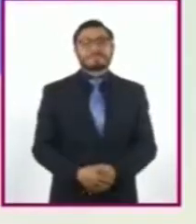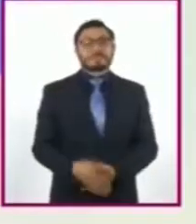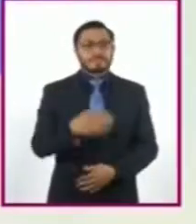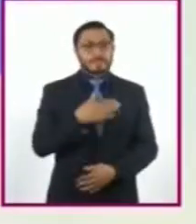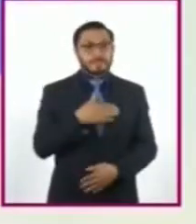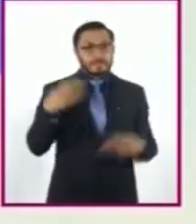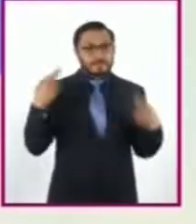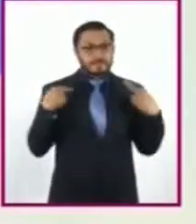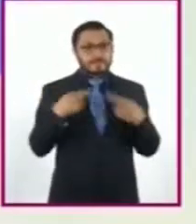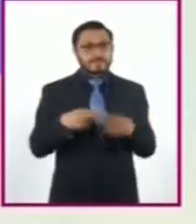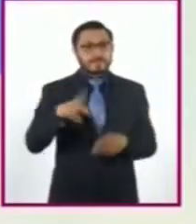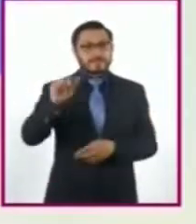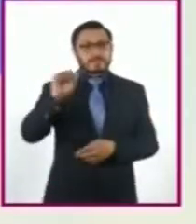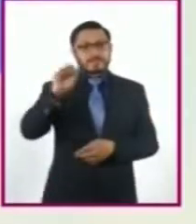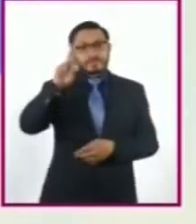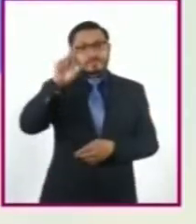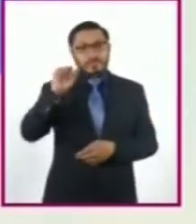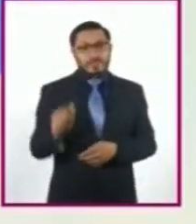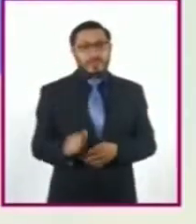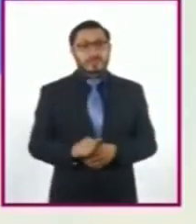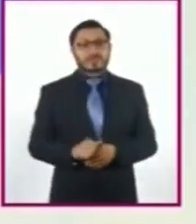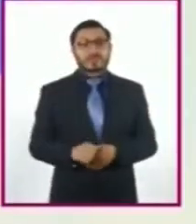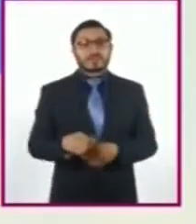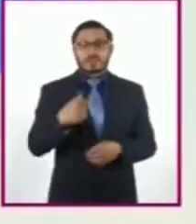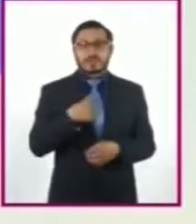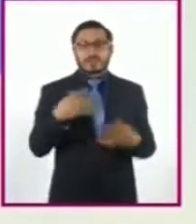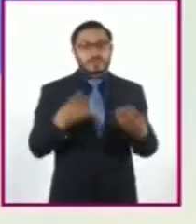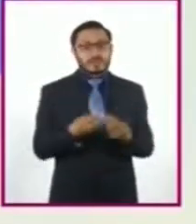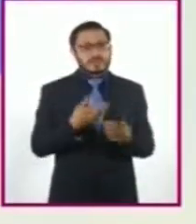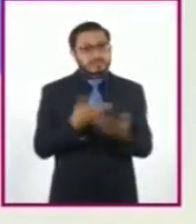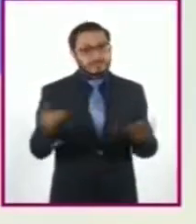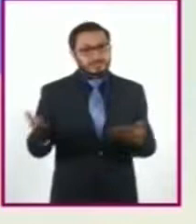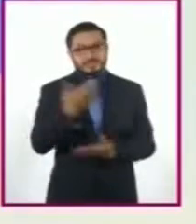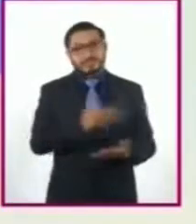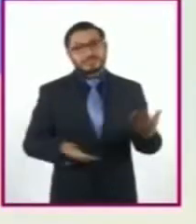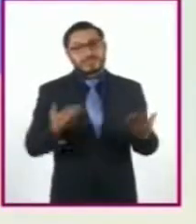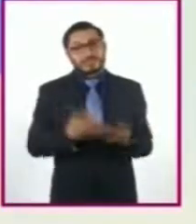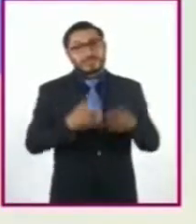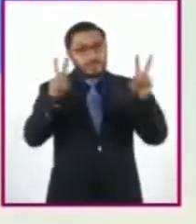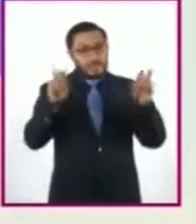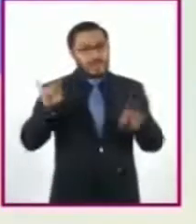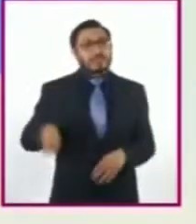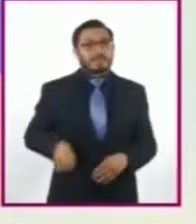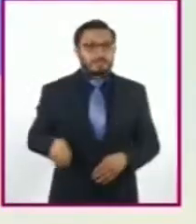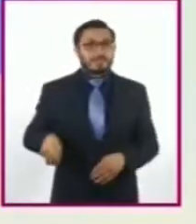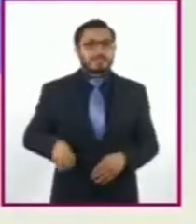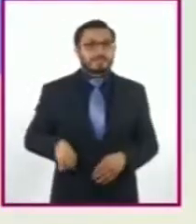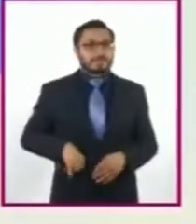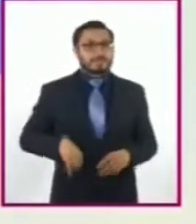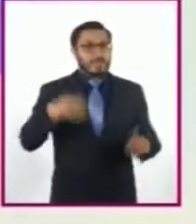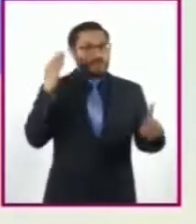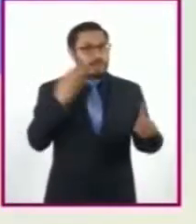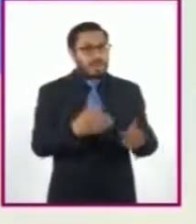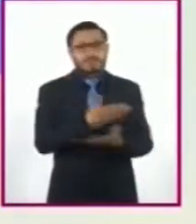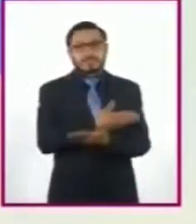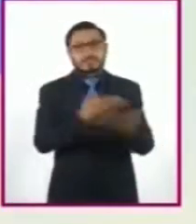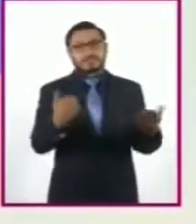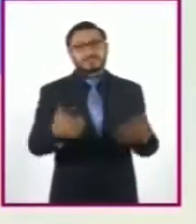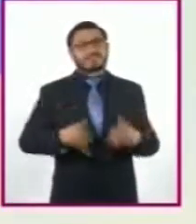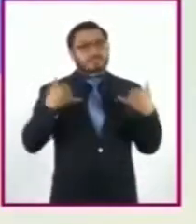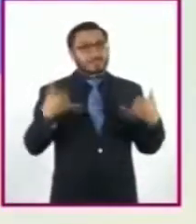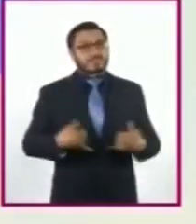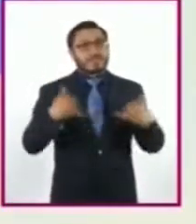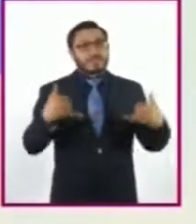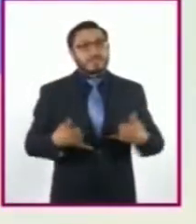Laura Argáez y estaré con ustedes para compartir temas de interés, dirigidos a las y los jóvenes